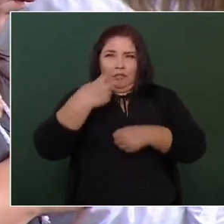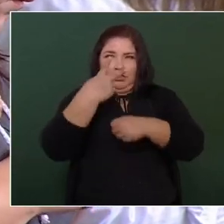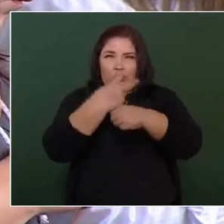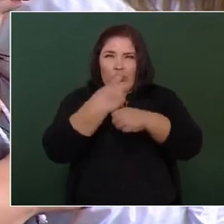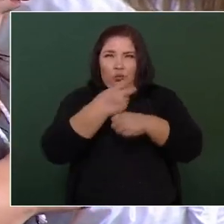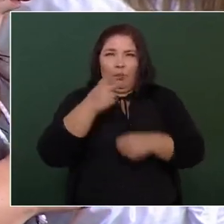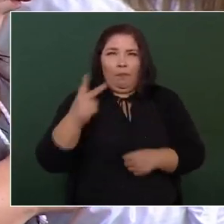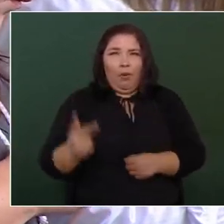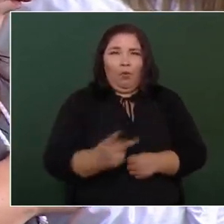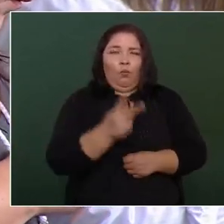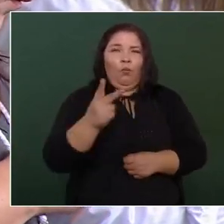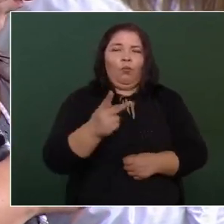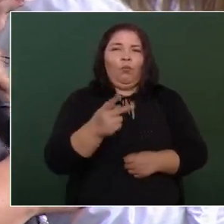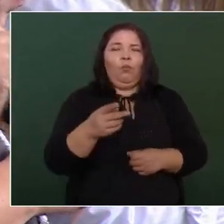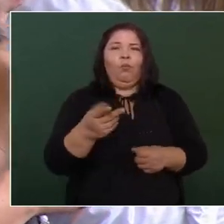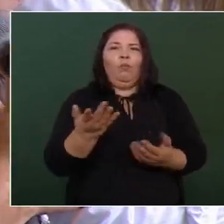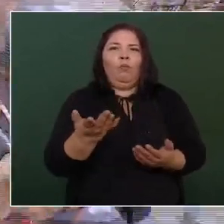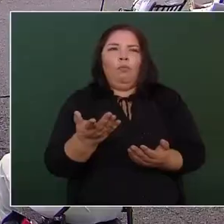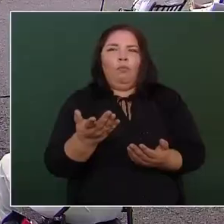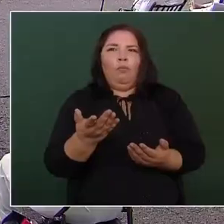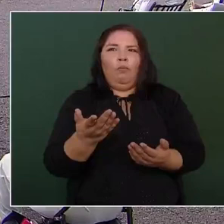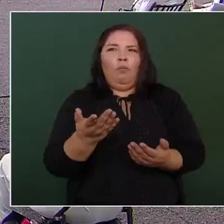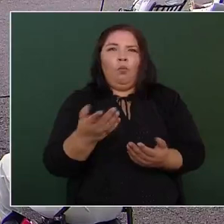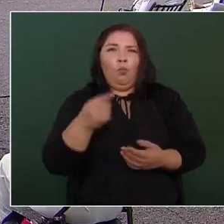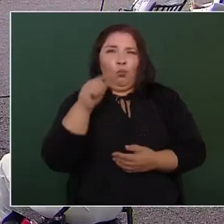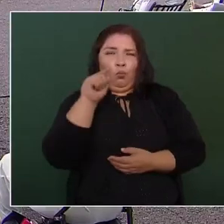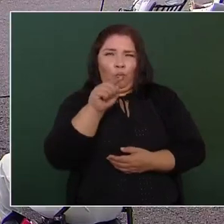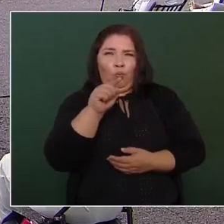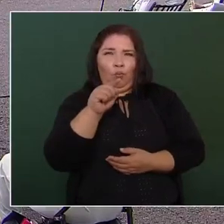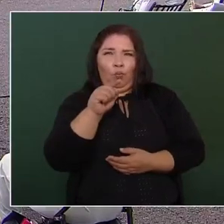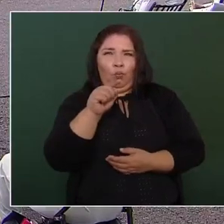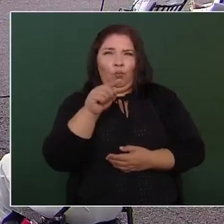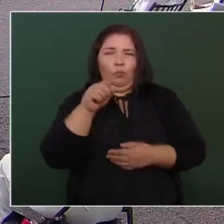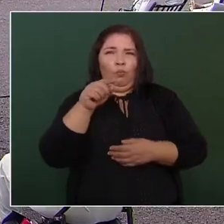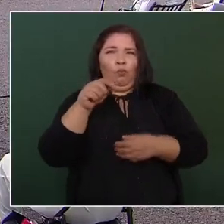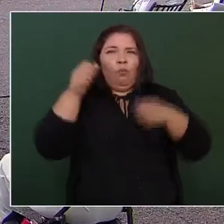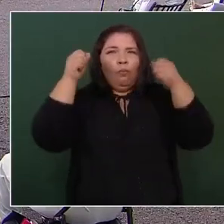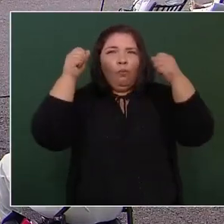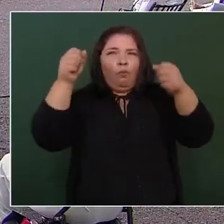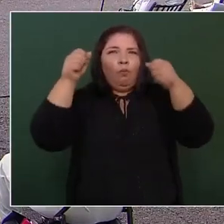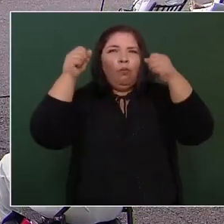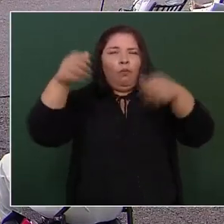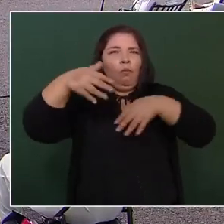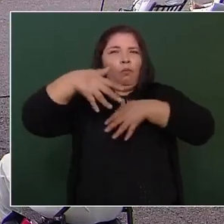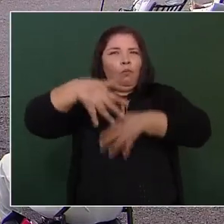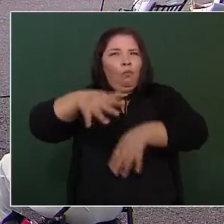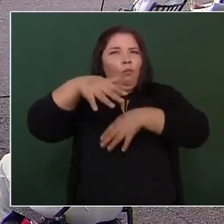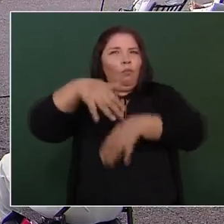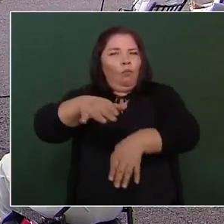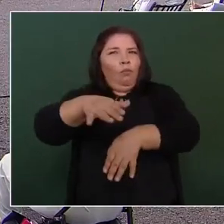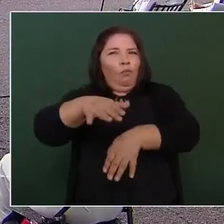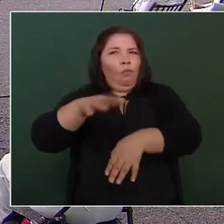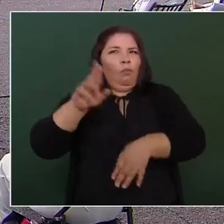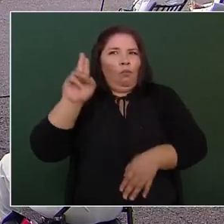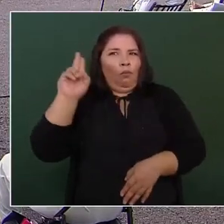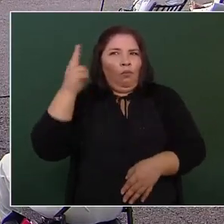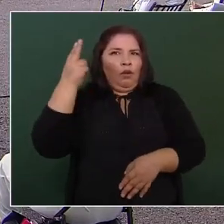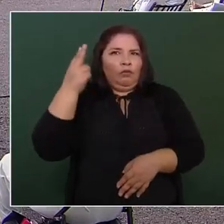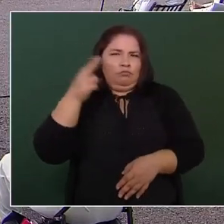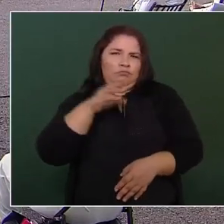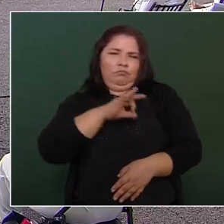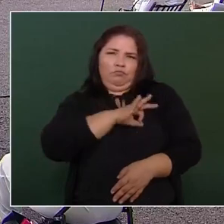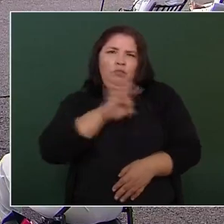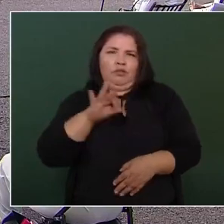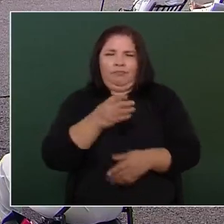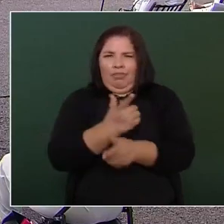era para usted respecto a que usted dice la manifestación de los estudiantes y de los maestros, pueden hacerlo todos